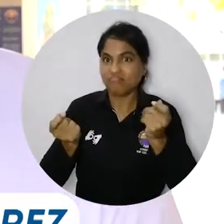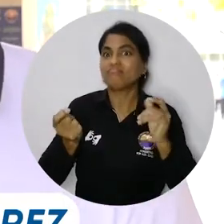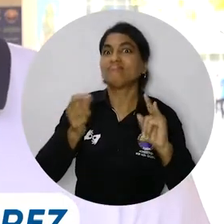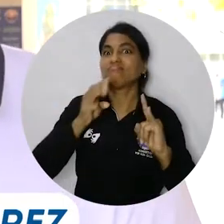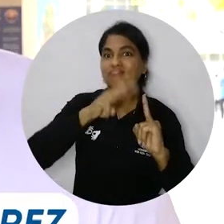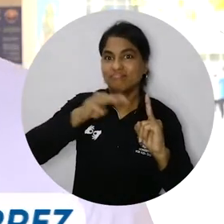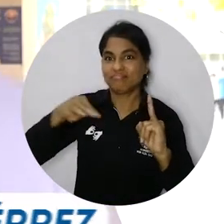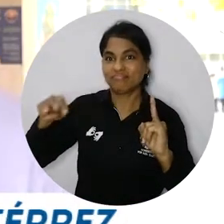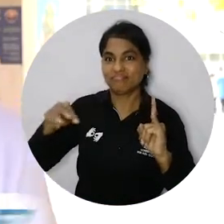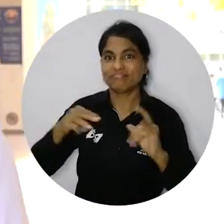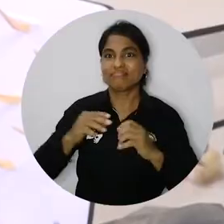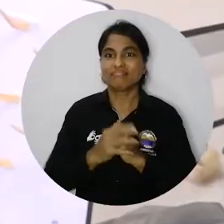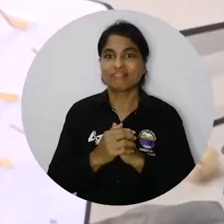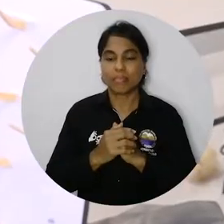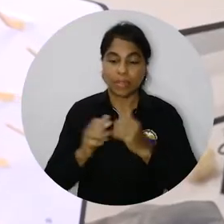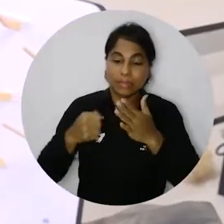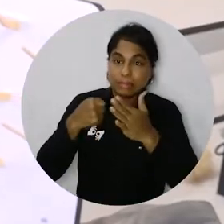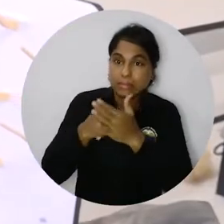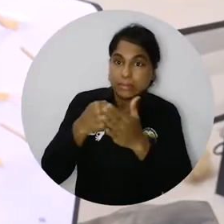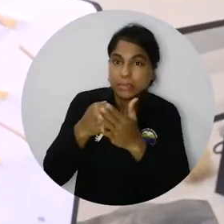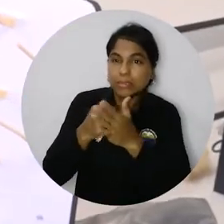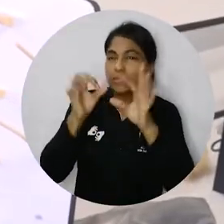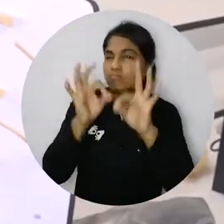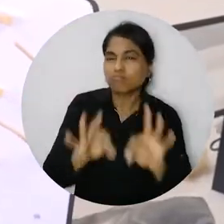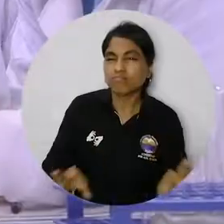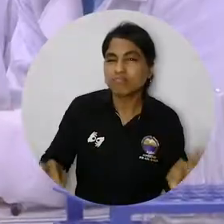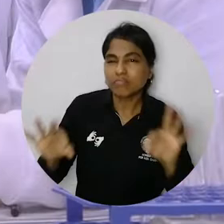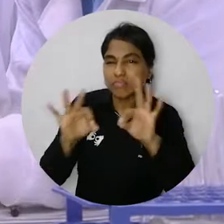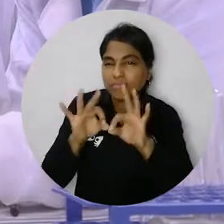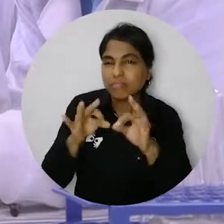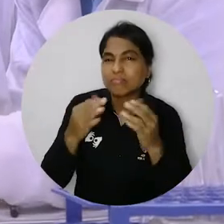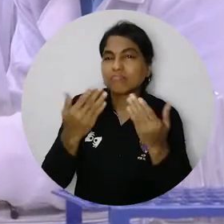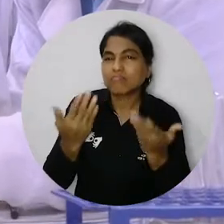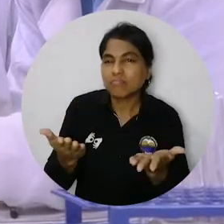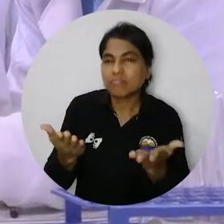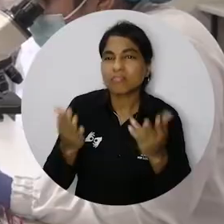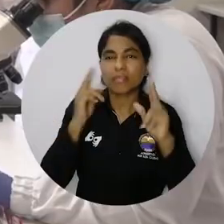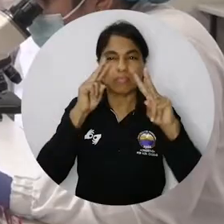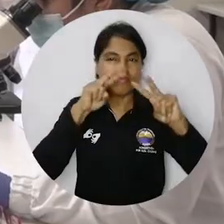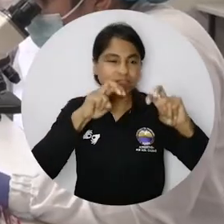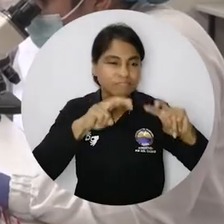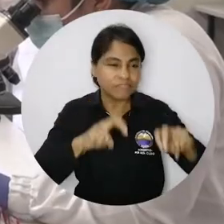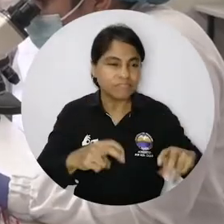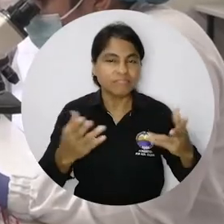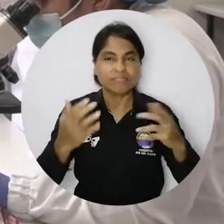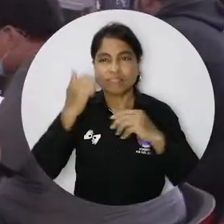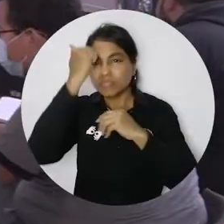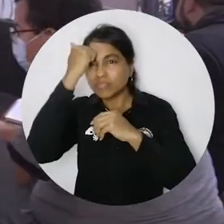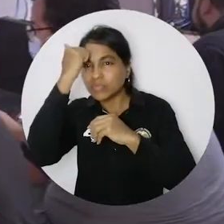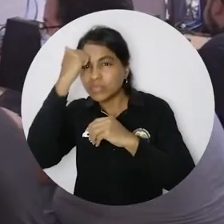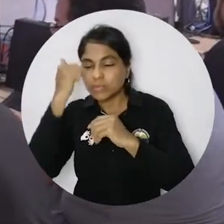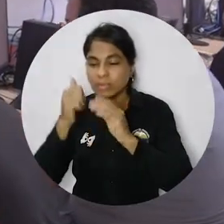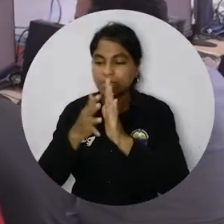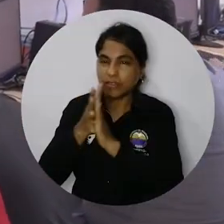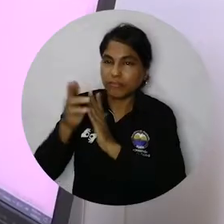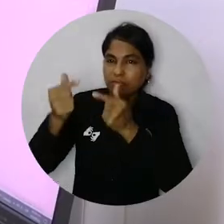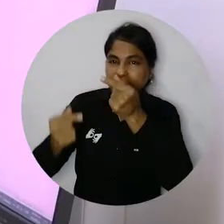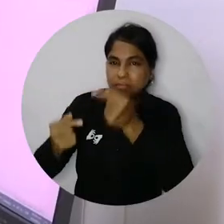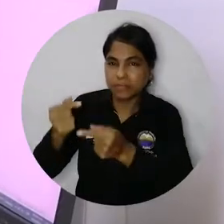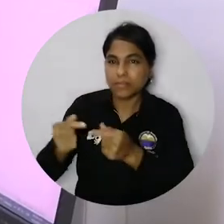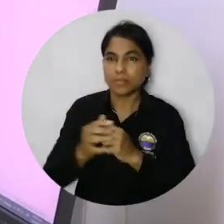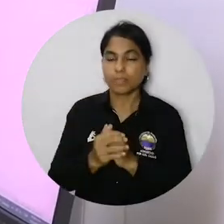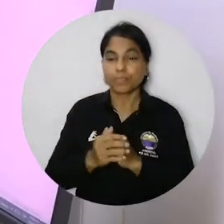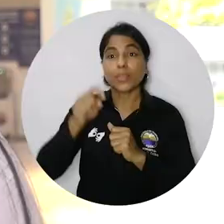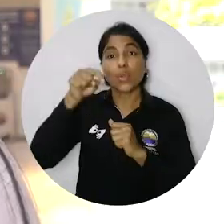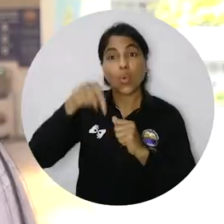buen manejo que se está dando a la universidad. Hubo una gestión importante en cuanto a lo que se ha hecho en investigación, en cuanto a docencia, el